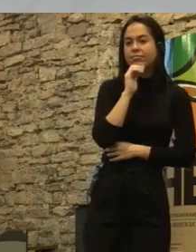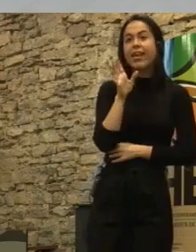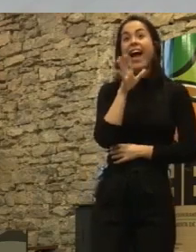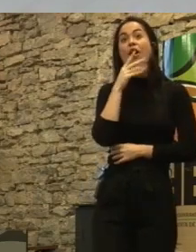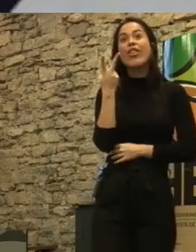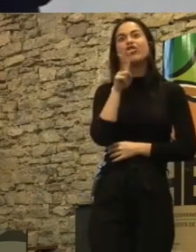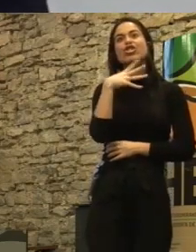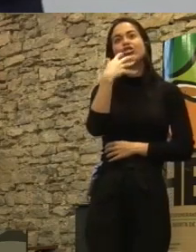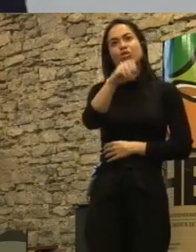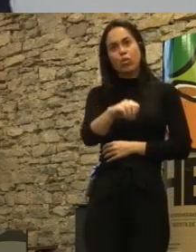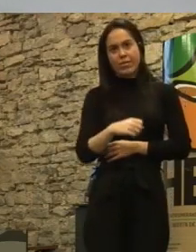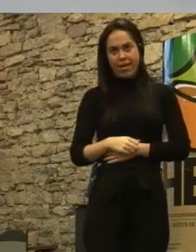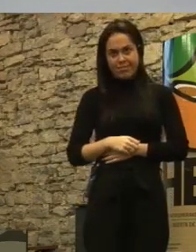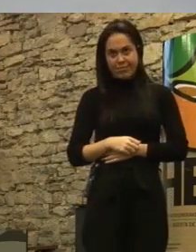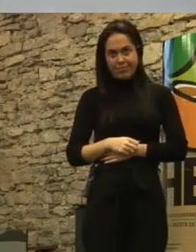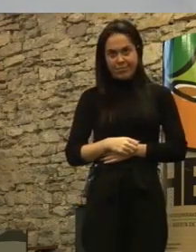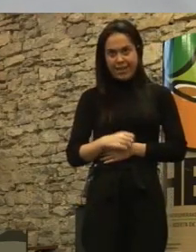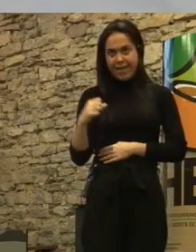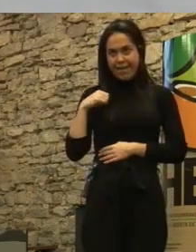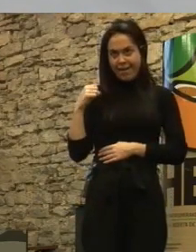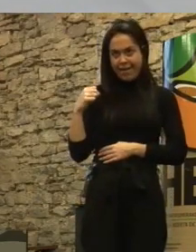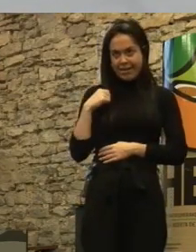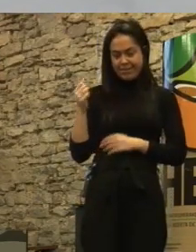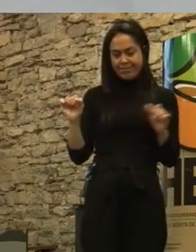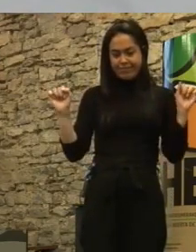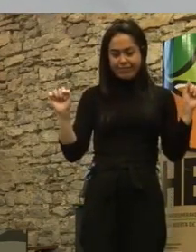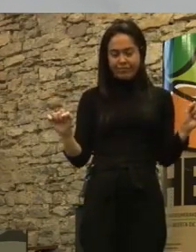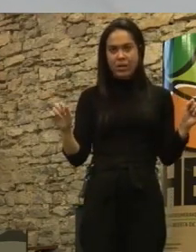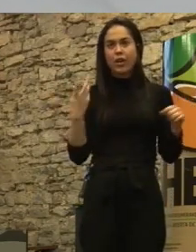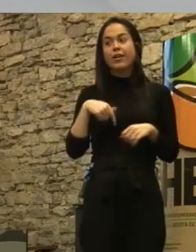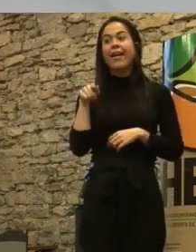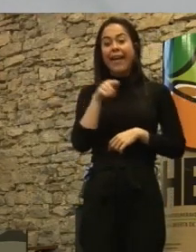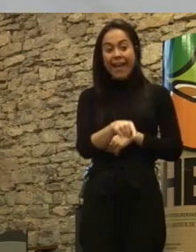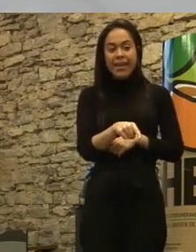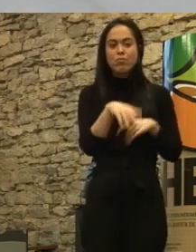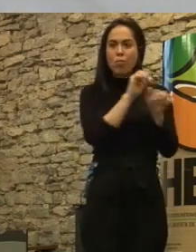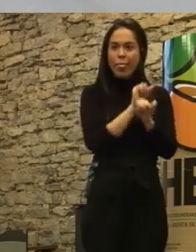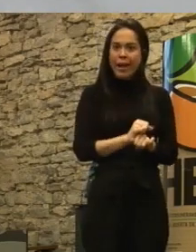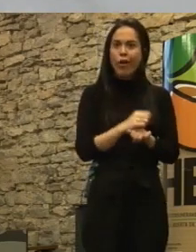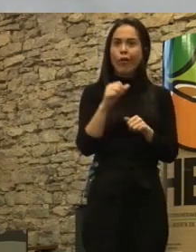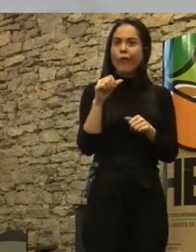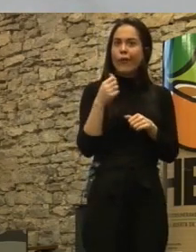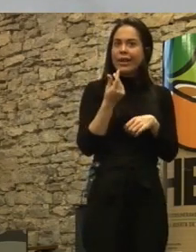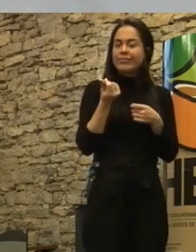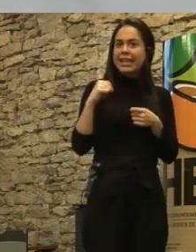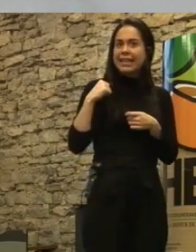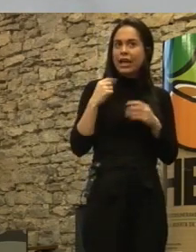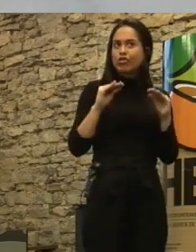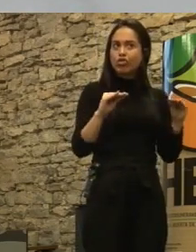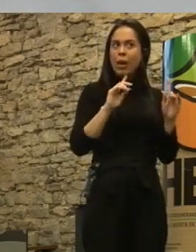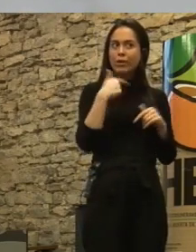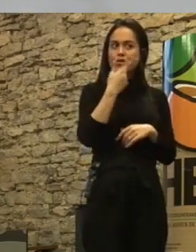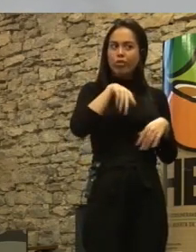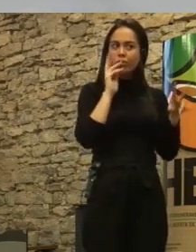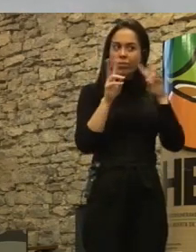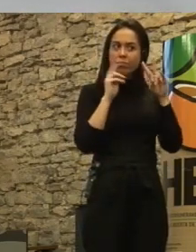¿Pero por qué? Porque tenía un modelo y nosotros lo vimos. Por tanto, ese es el momento. Luego nos